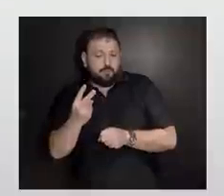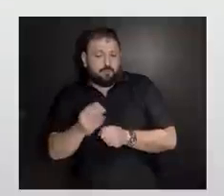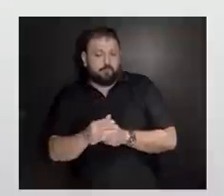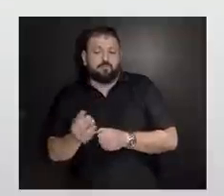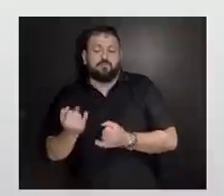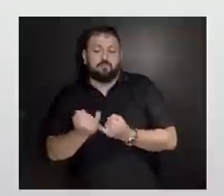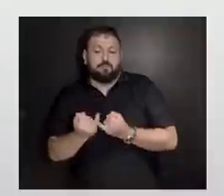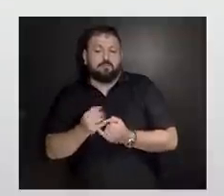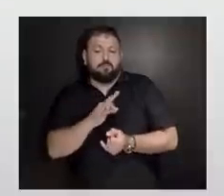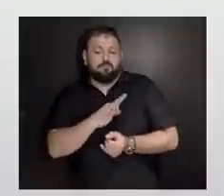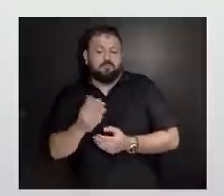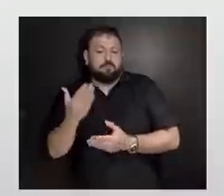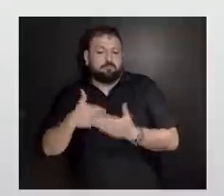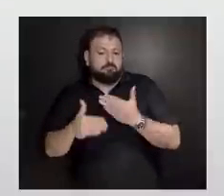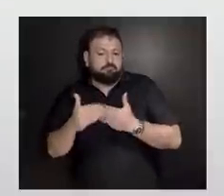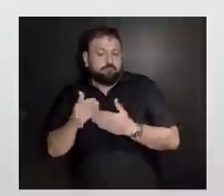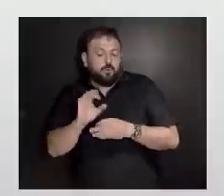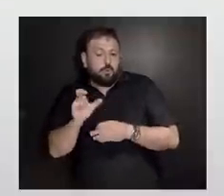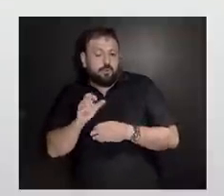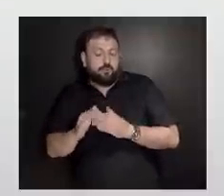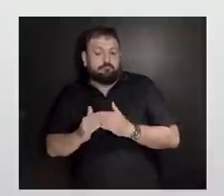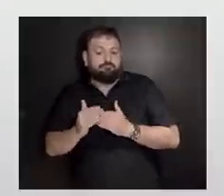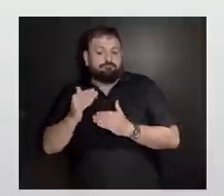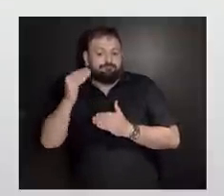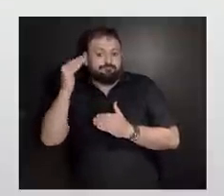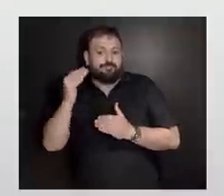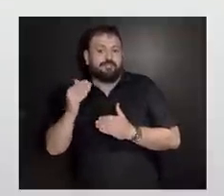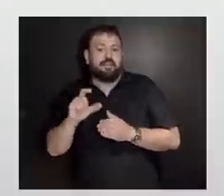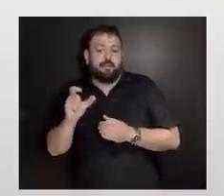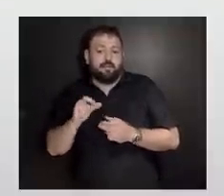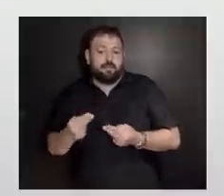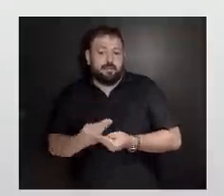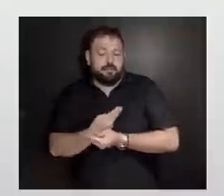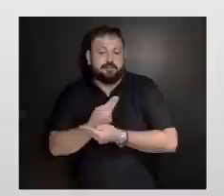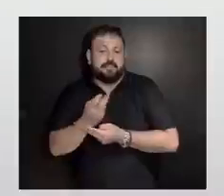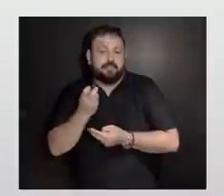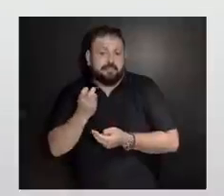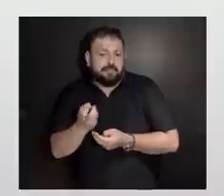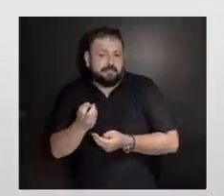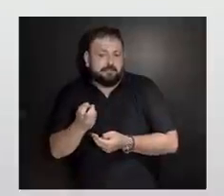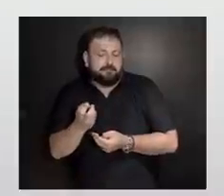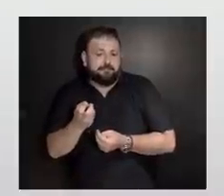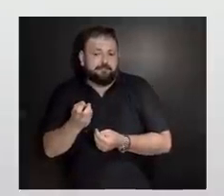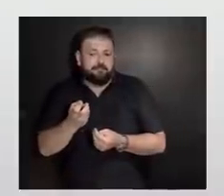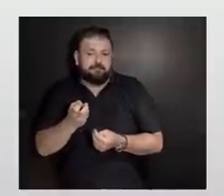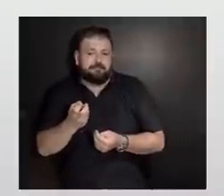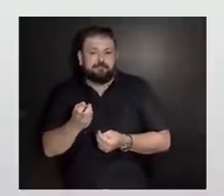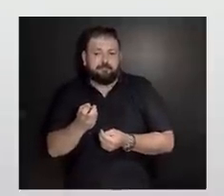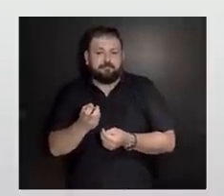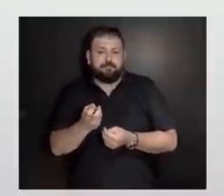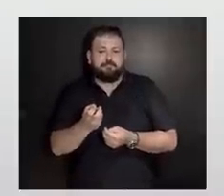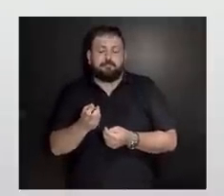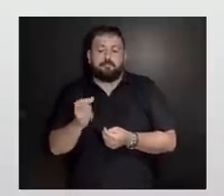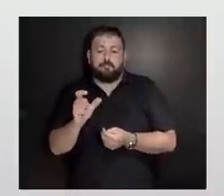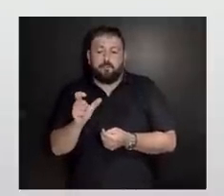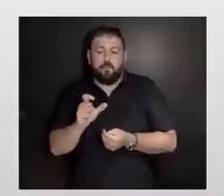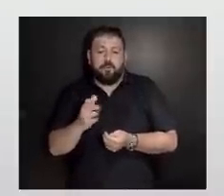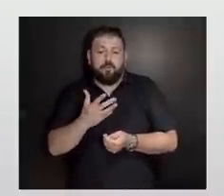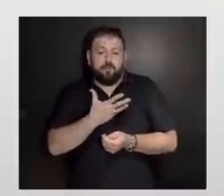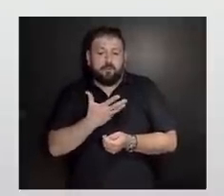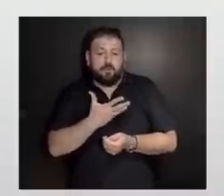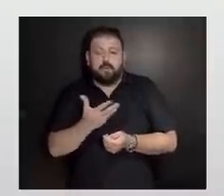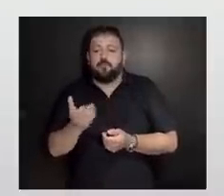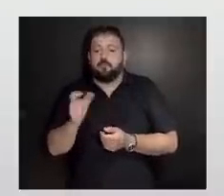un alto o un elevado peso al nacer. Ya pues en este caso, si tenemos este antecedente de que desde